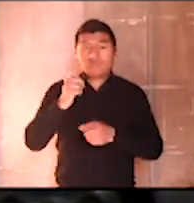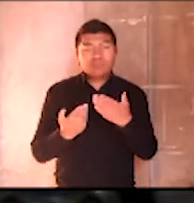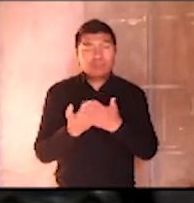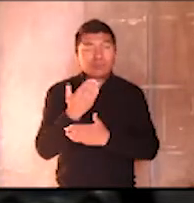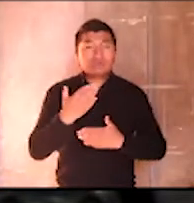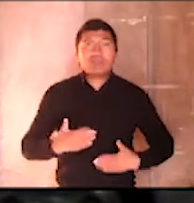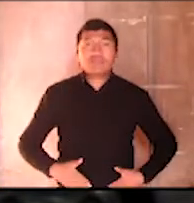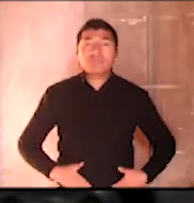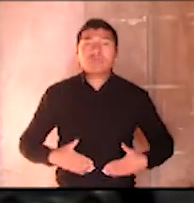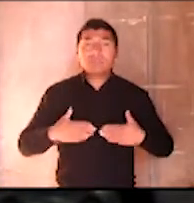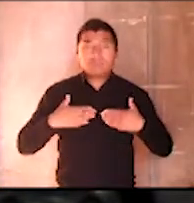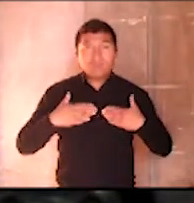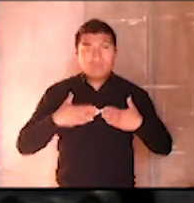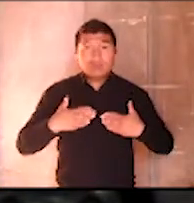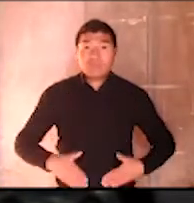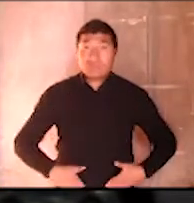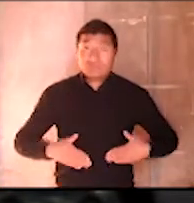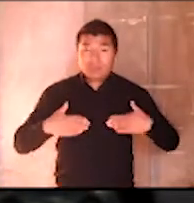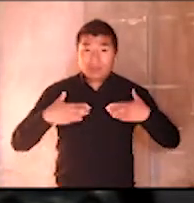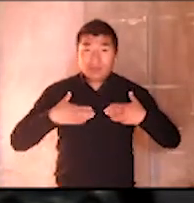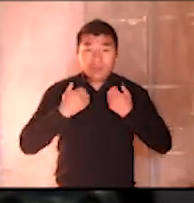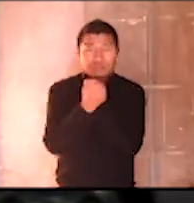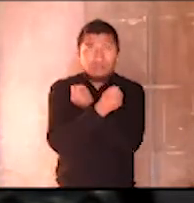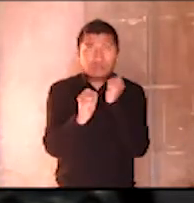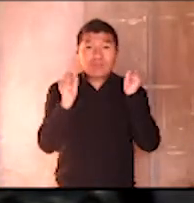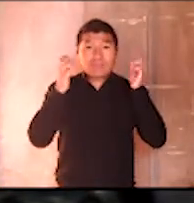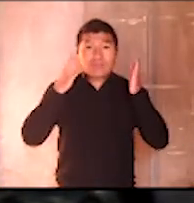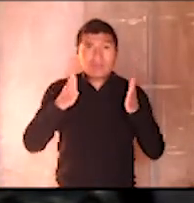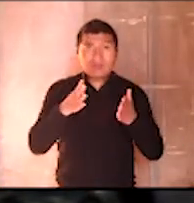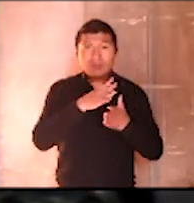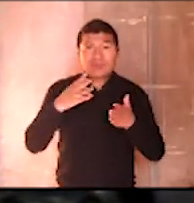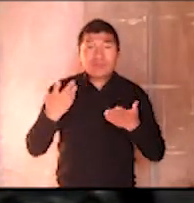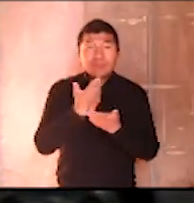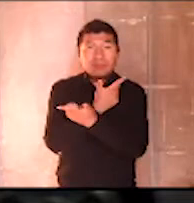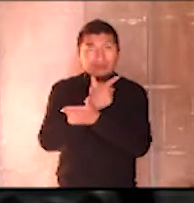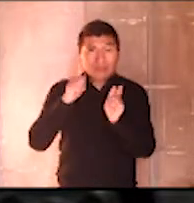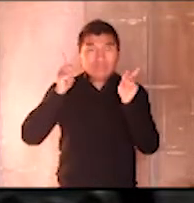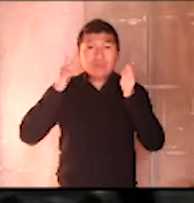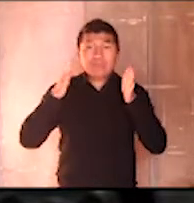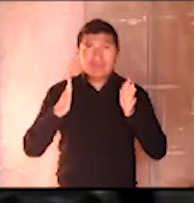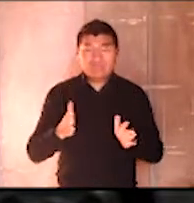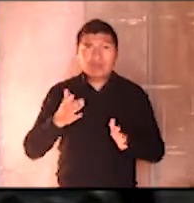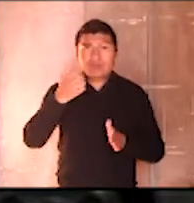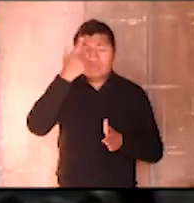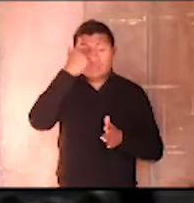vida, a la vida de los salvados y de los liberados